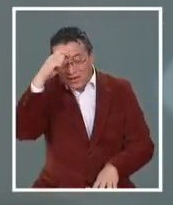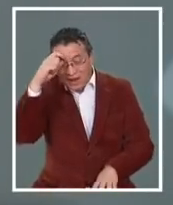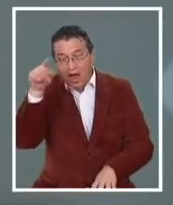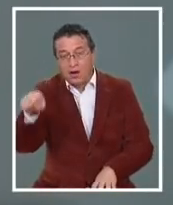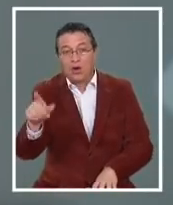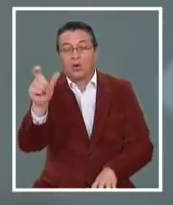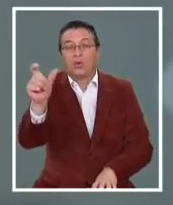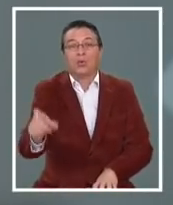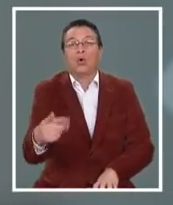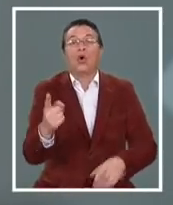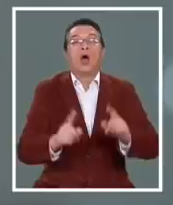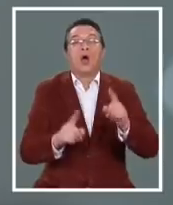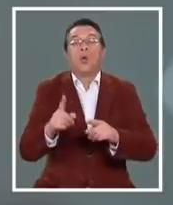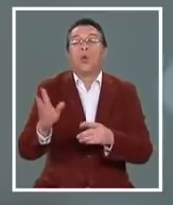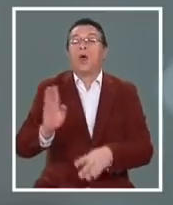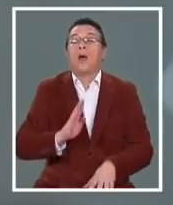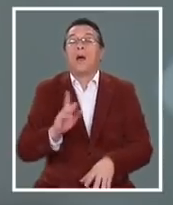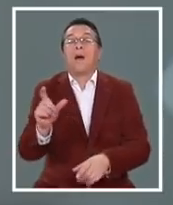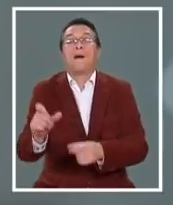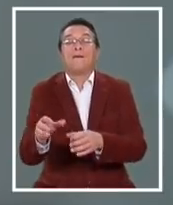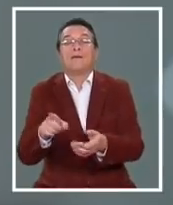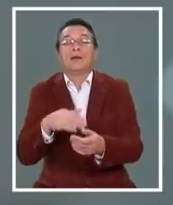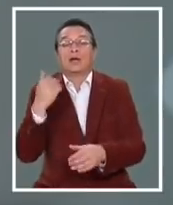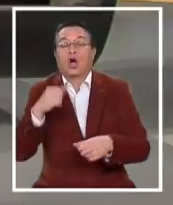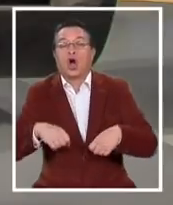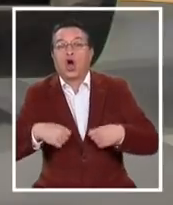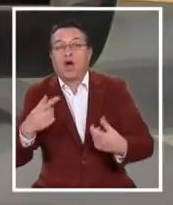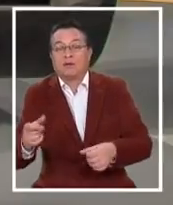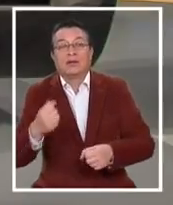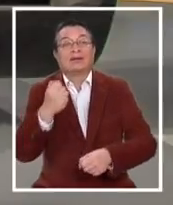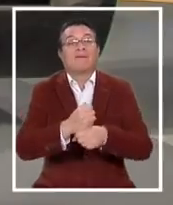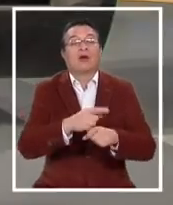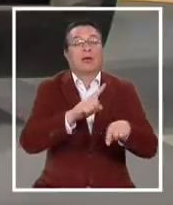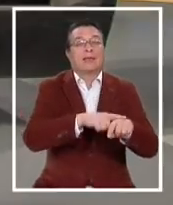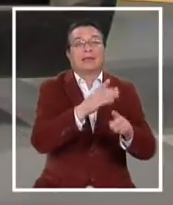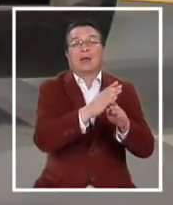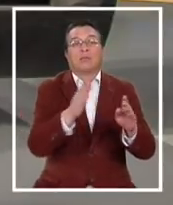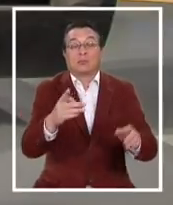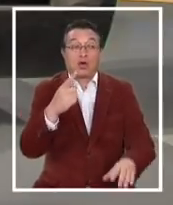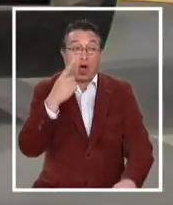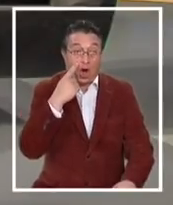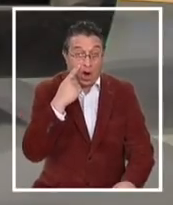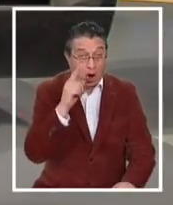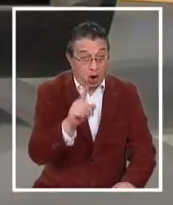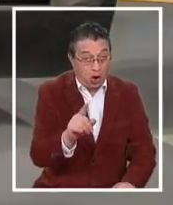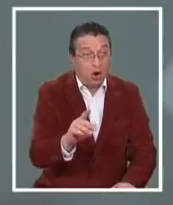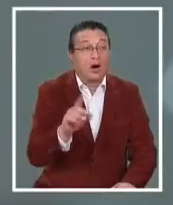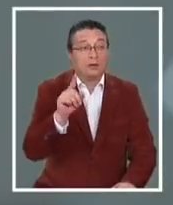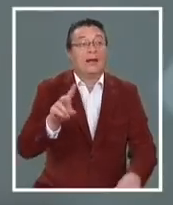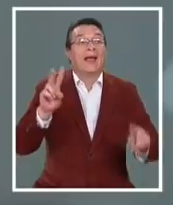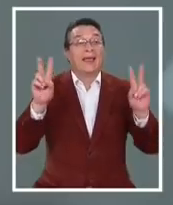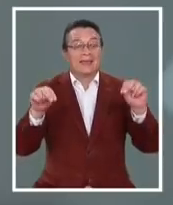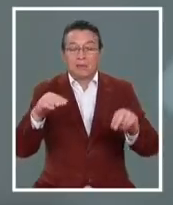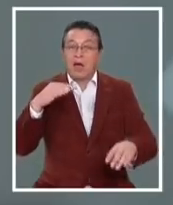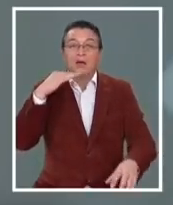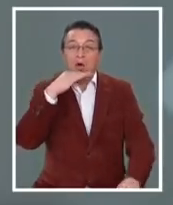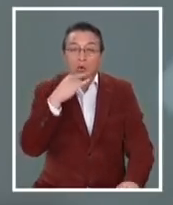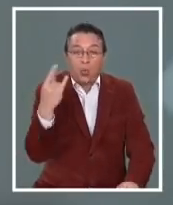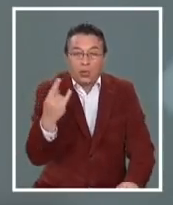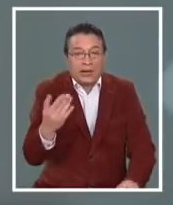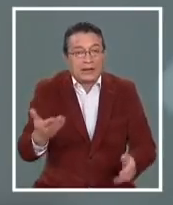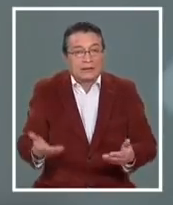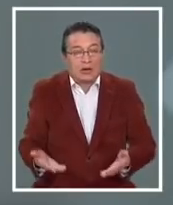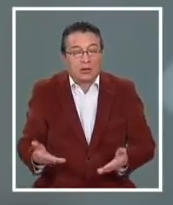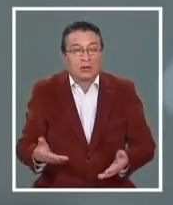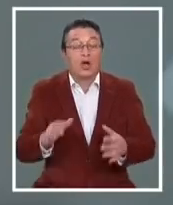hacer alguno integrante de la familia. Pero entonces ha perdido los ingresos. Entonces, pero ojo, porque por eso digo, es un tema de emergencia. Ahora,